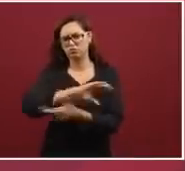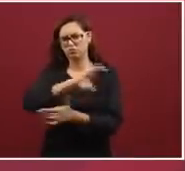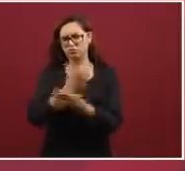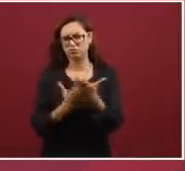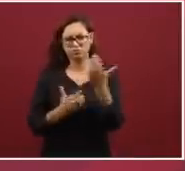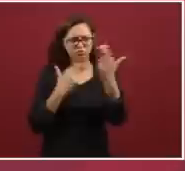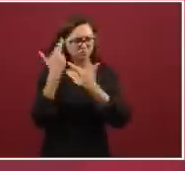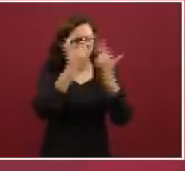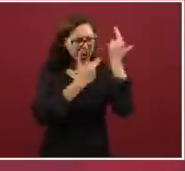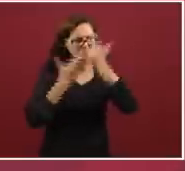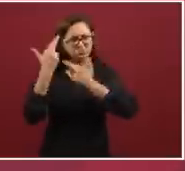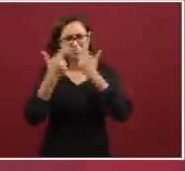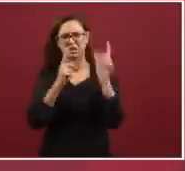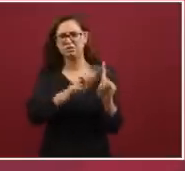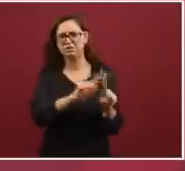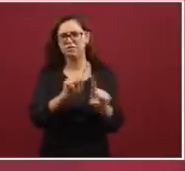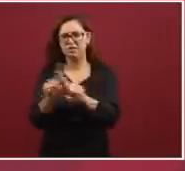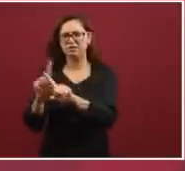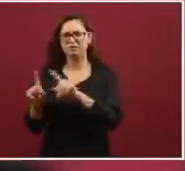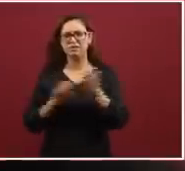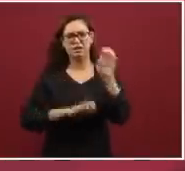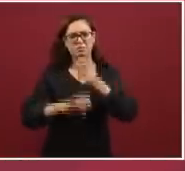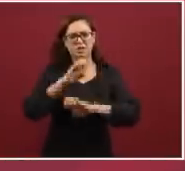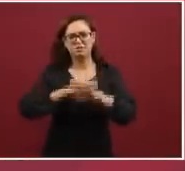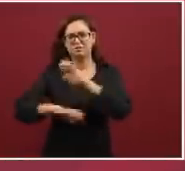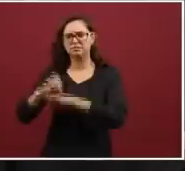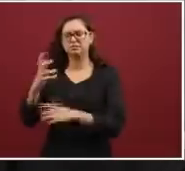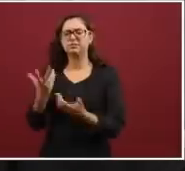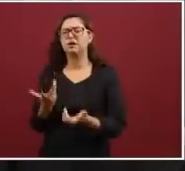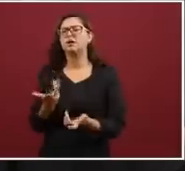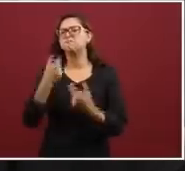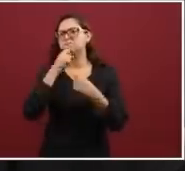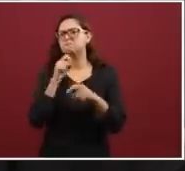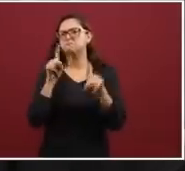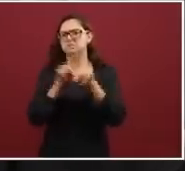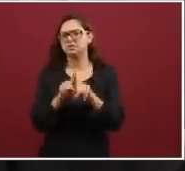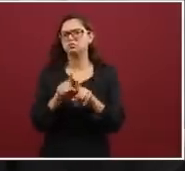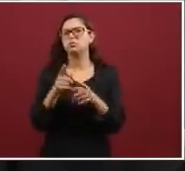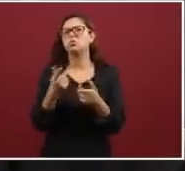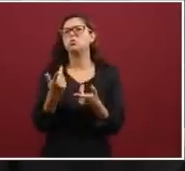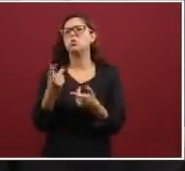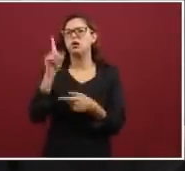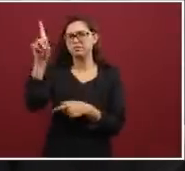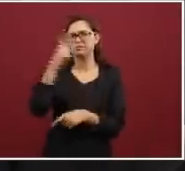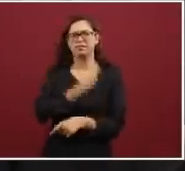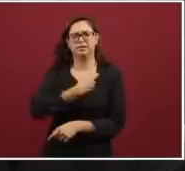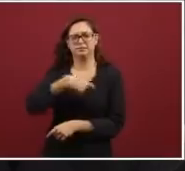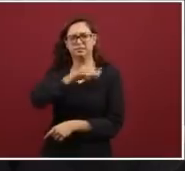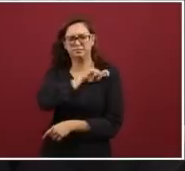de empresas que se tienen en España